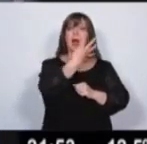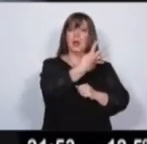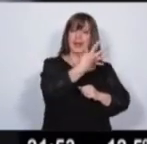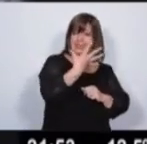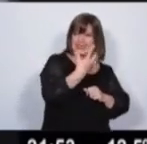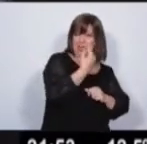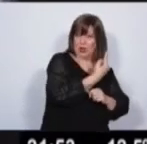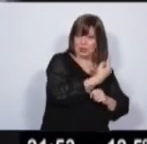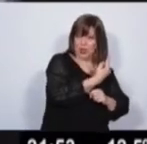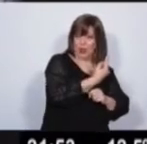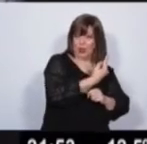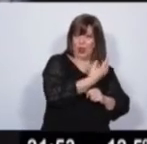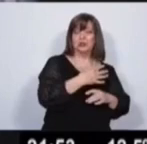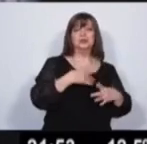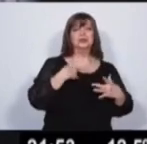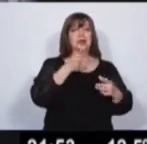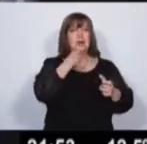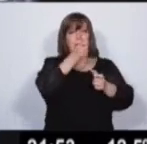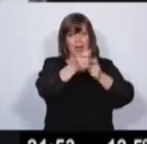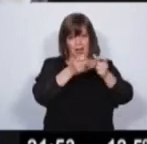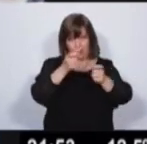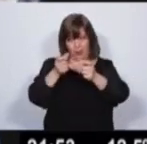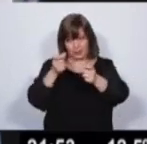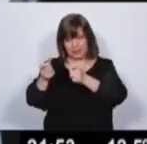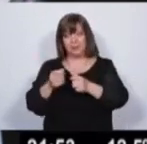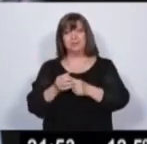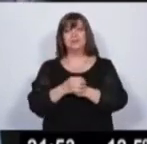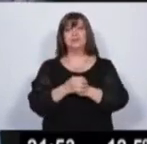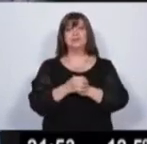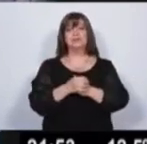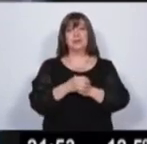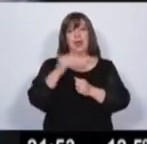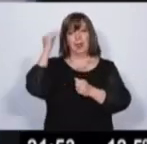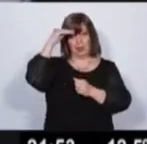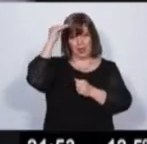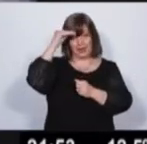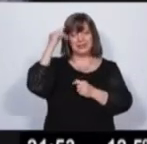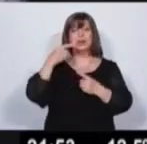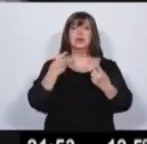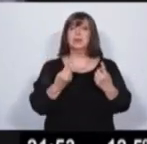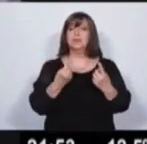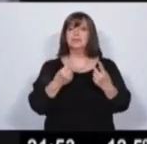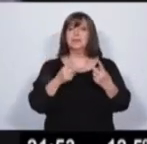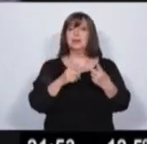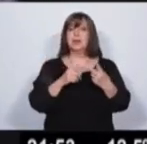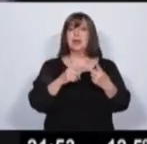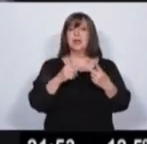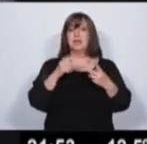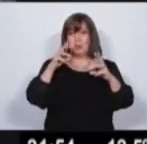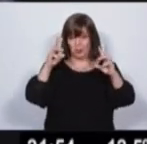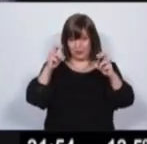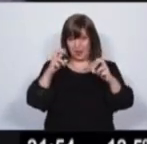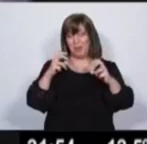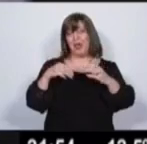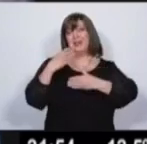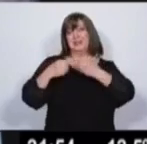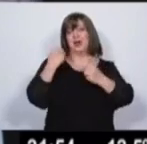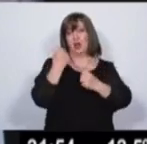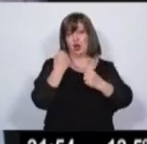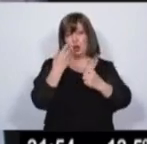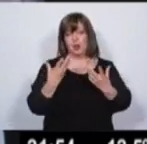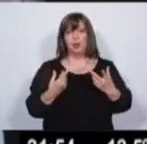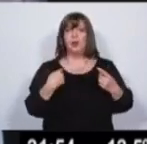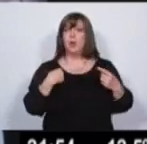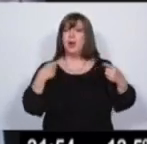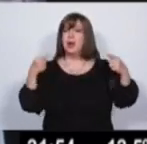45 segundos para dar la respuesta y va a comenzar Omar de marcha pero específicamente hablando de desarrollo económico Cuál es el